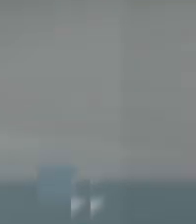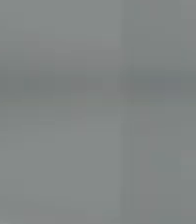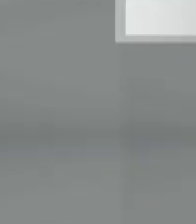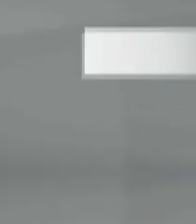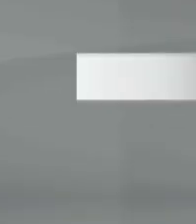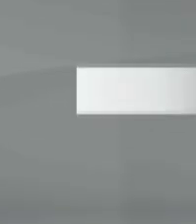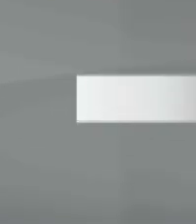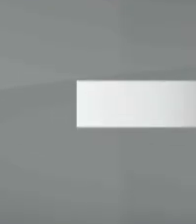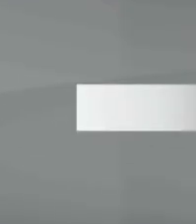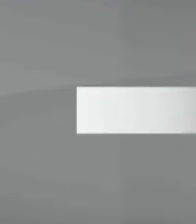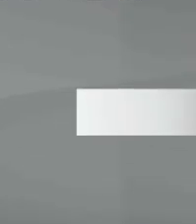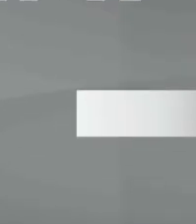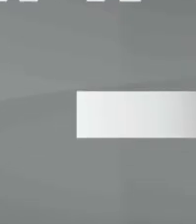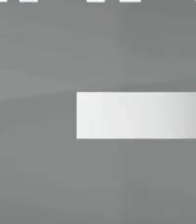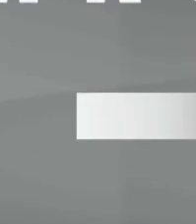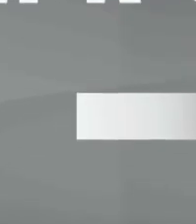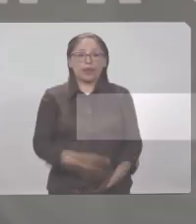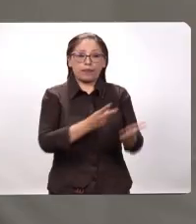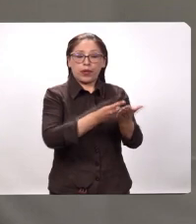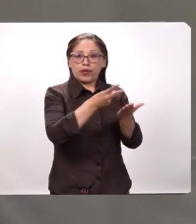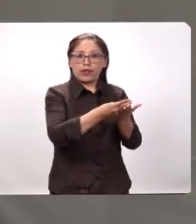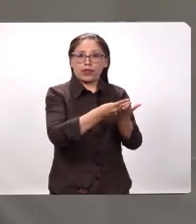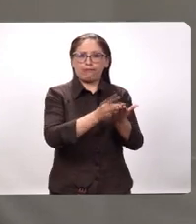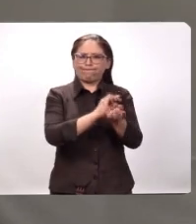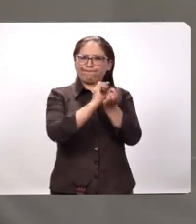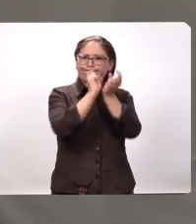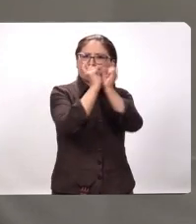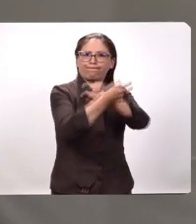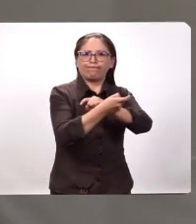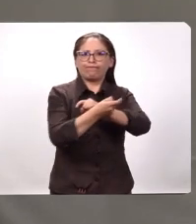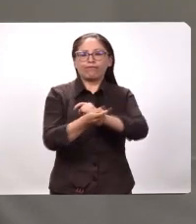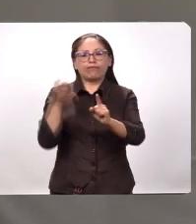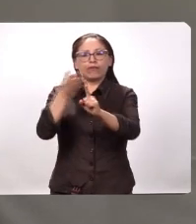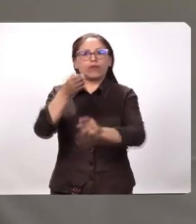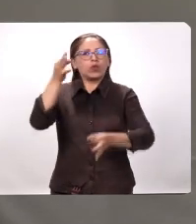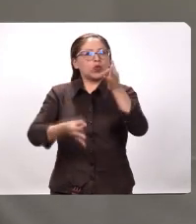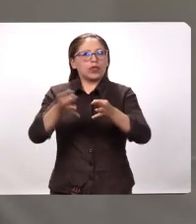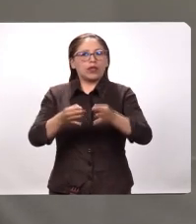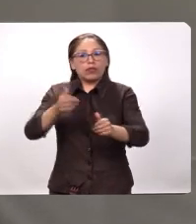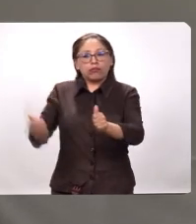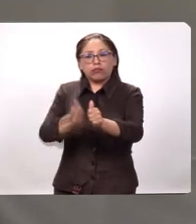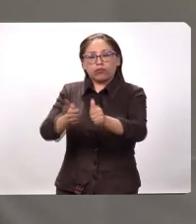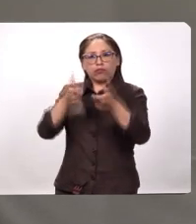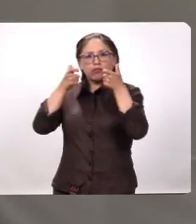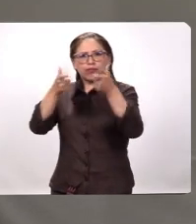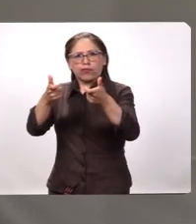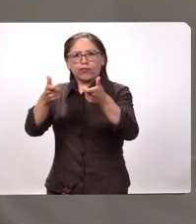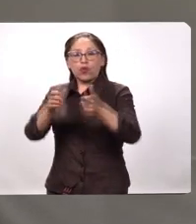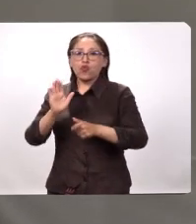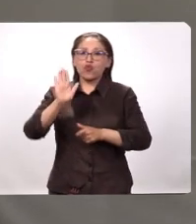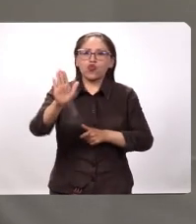Infórmate, decide y vota. Propongo modificar el sistema judicial, controlar y